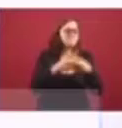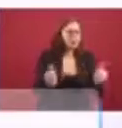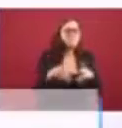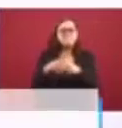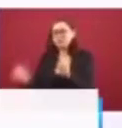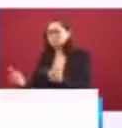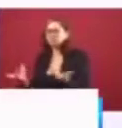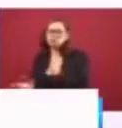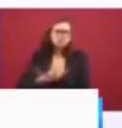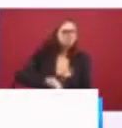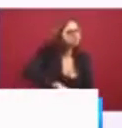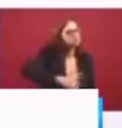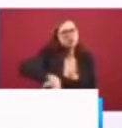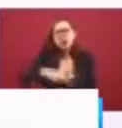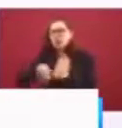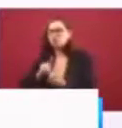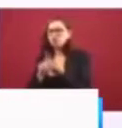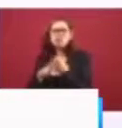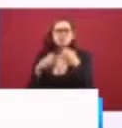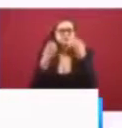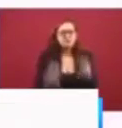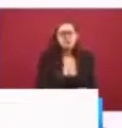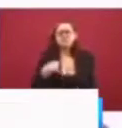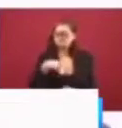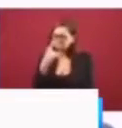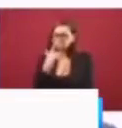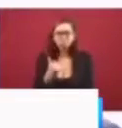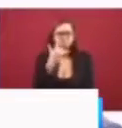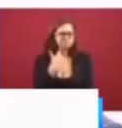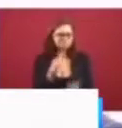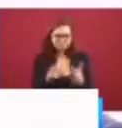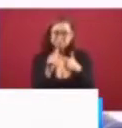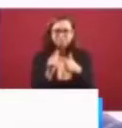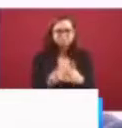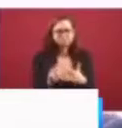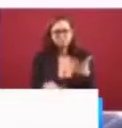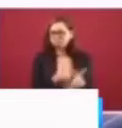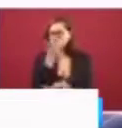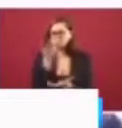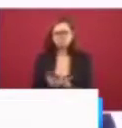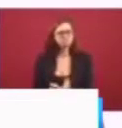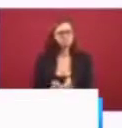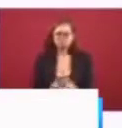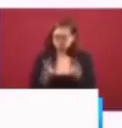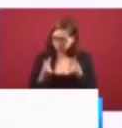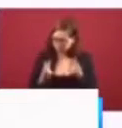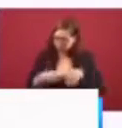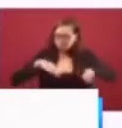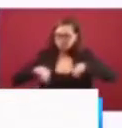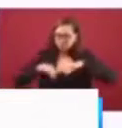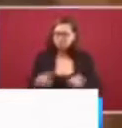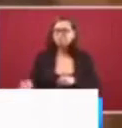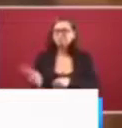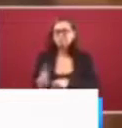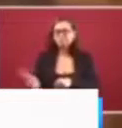oportunamente y que esto nos permita evitar el dispendio de recursos y la aplicación óptima de